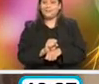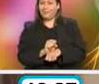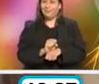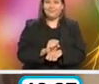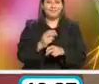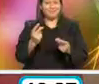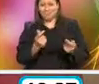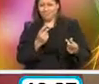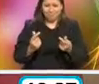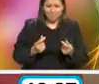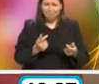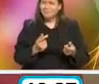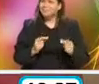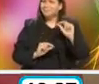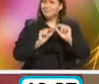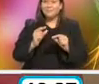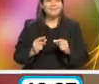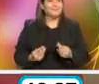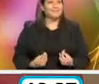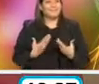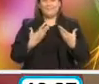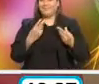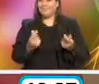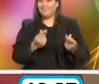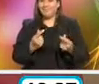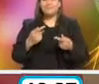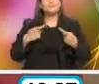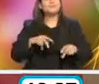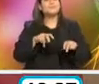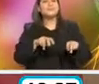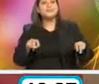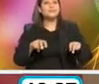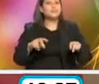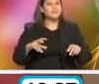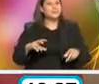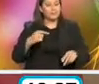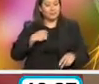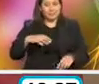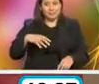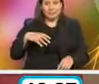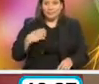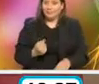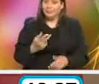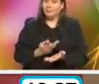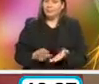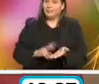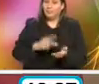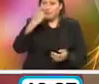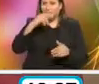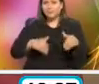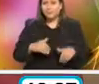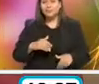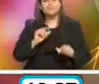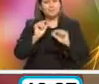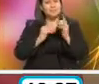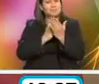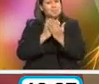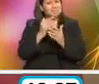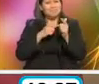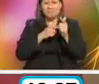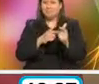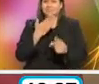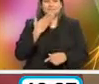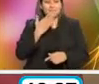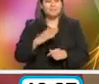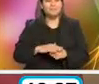una dinámica como de mucha energía, ¿no? Todo este público requiere muchísima energía para la obra y yo creo que se ha mantenido. Entonces ha crecido. Ha crecido y cada